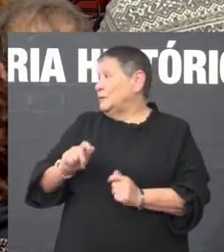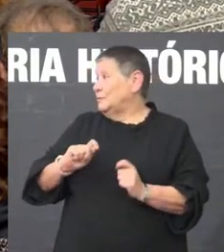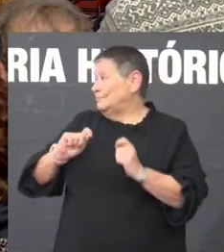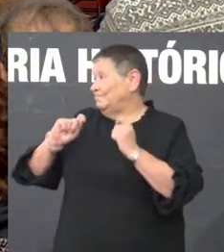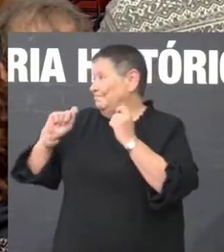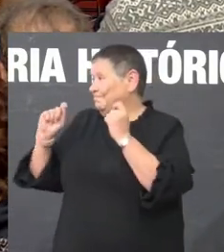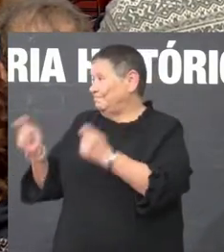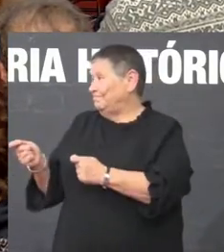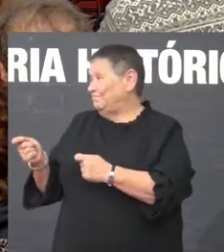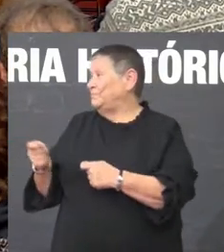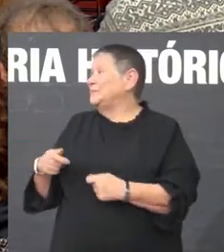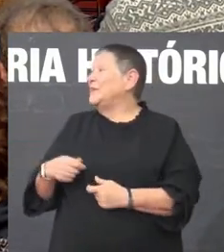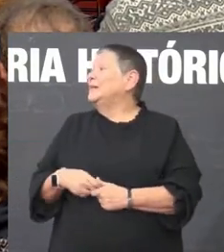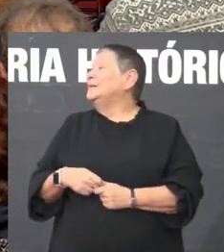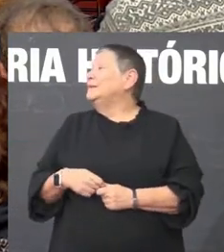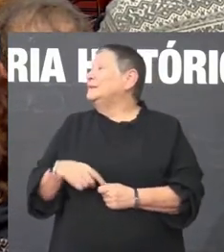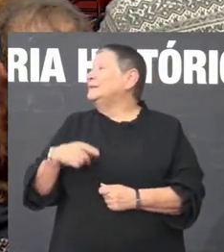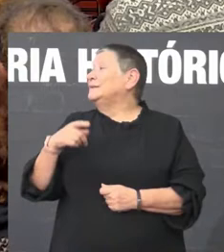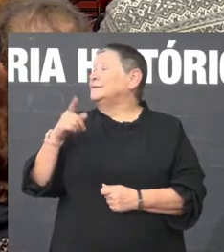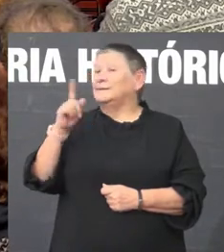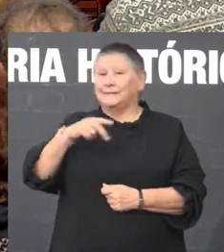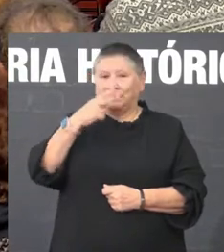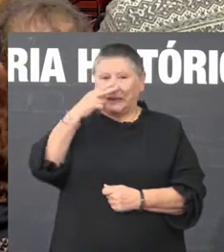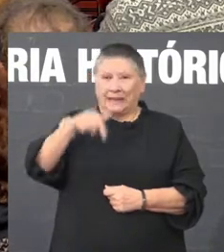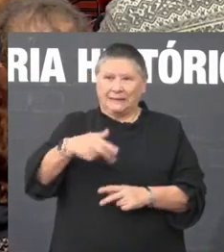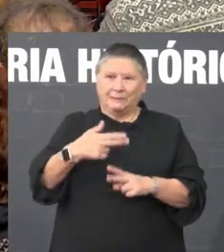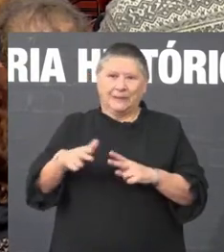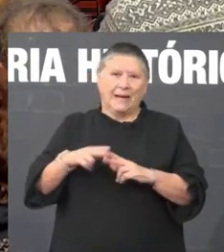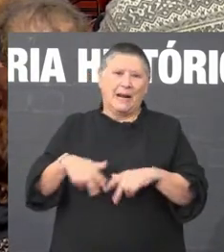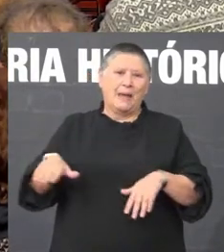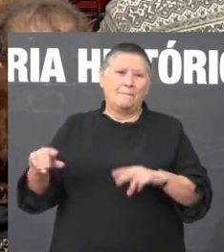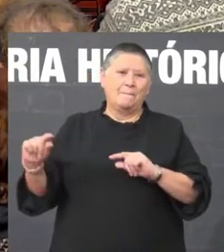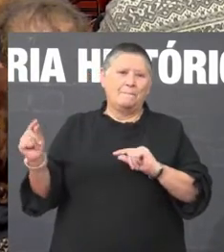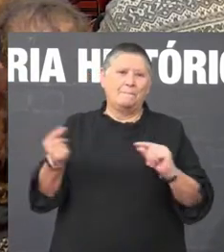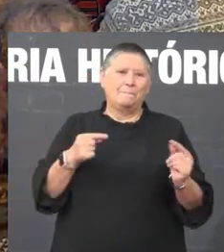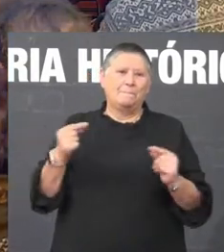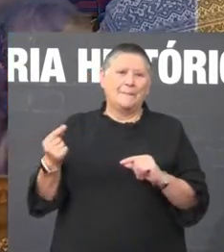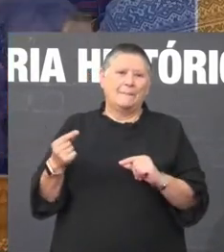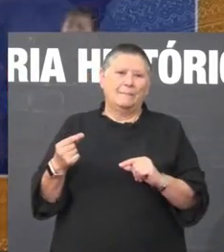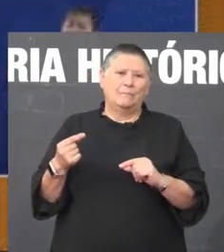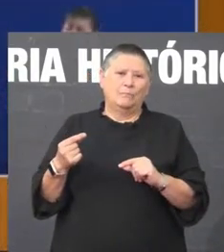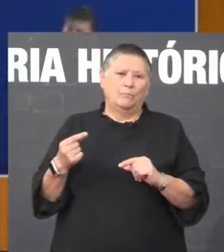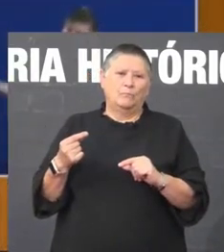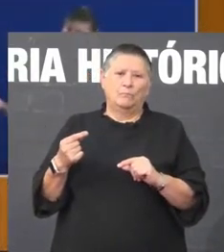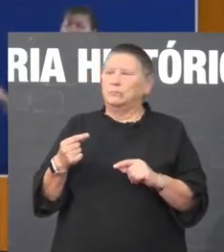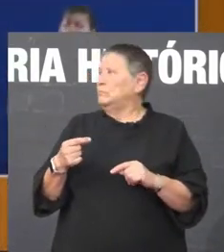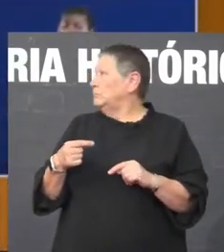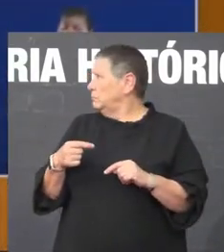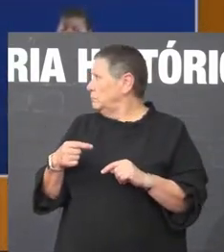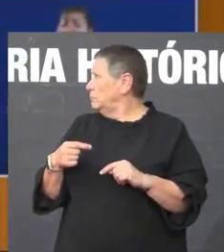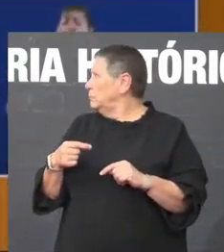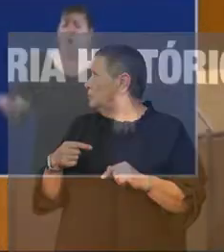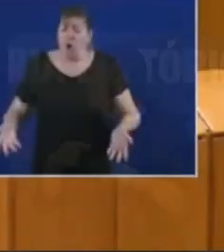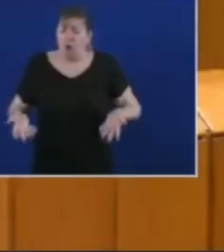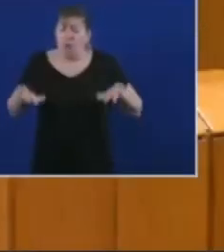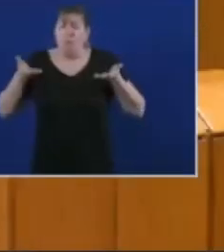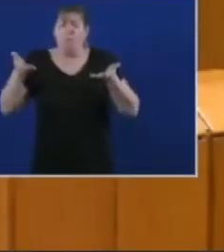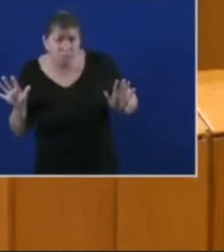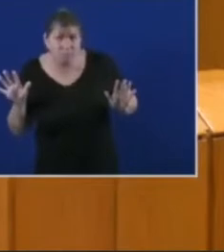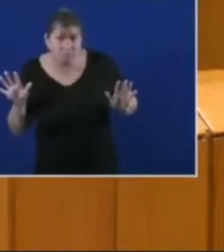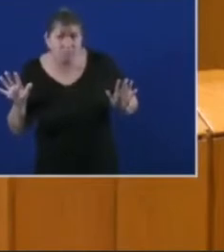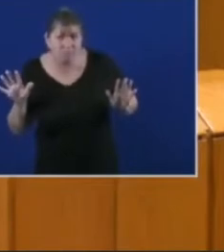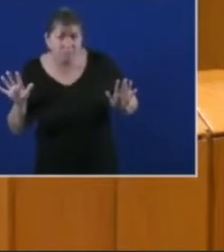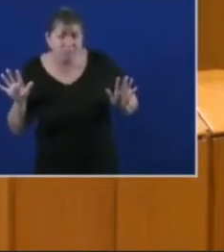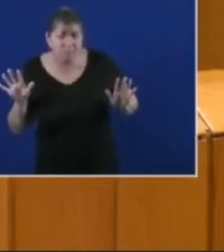tamén represento o sentir desta mesa. Traiolles hoxe Nacionalismo Galego para